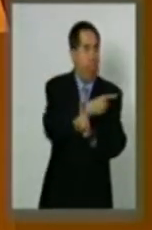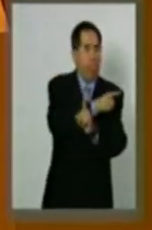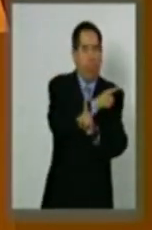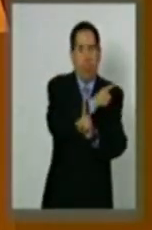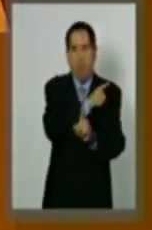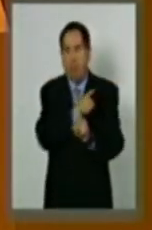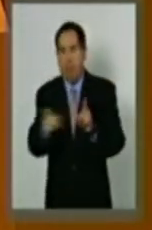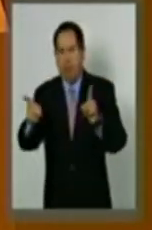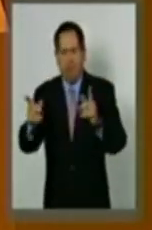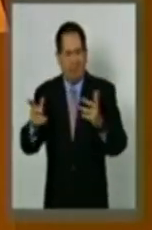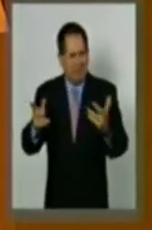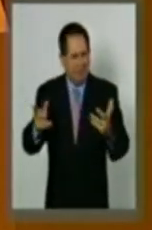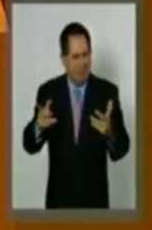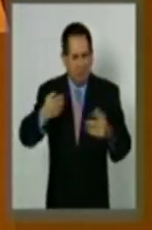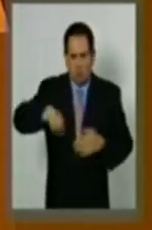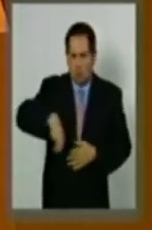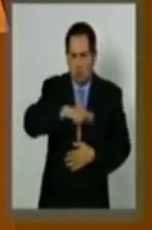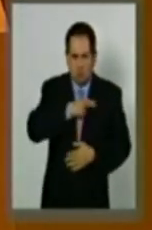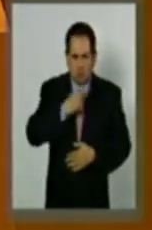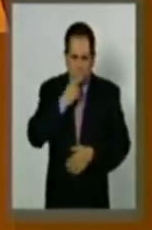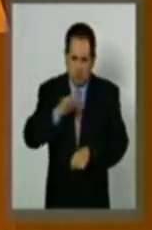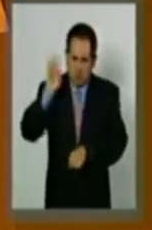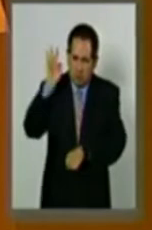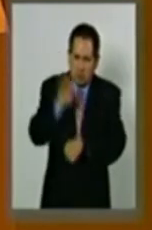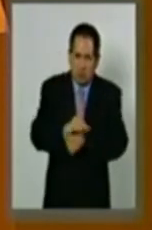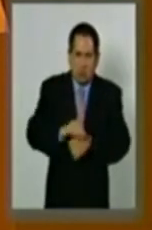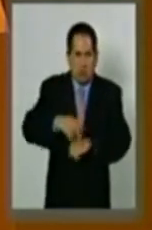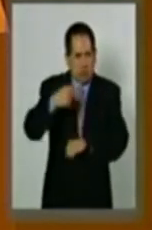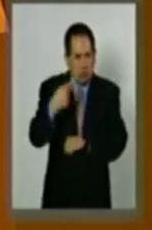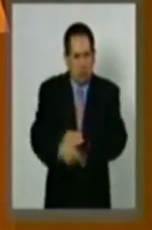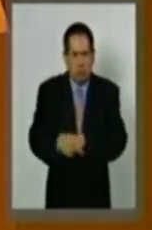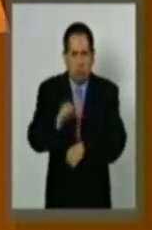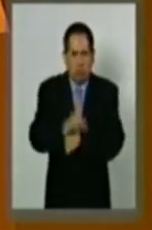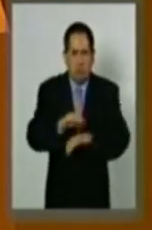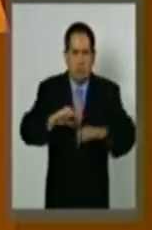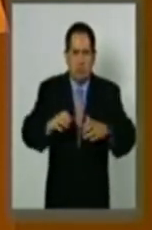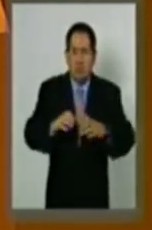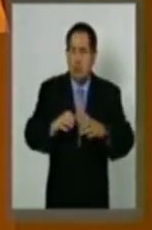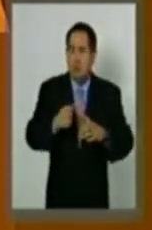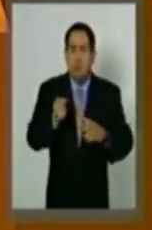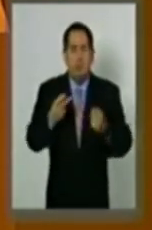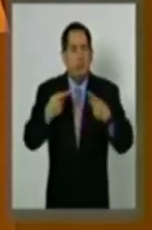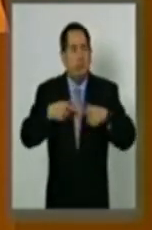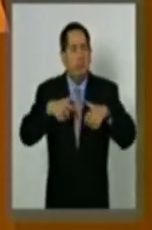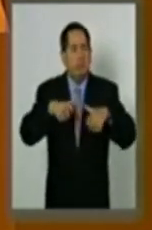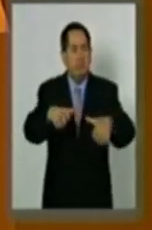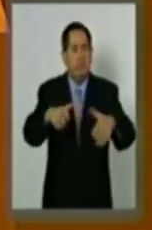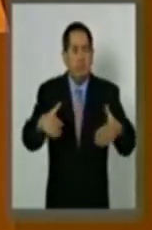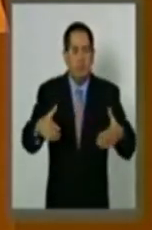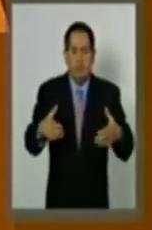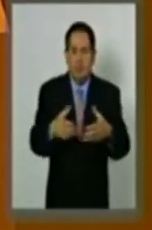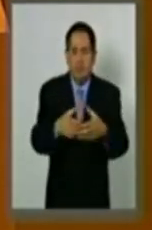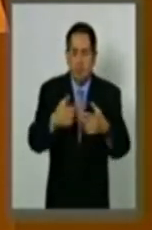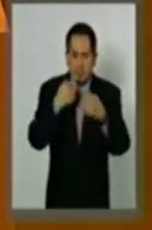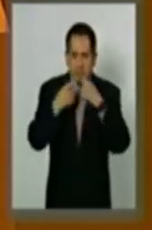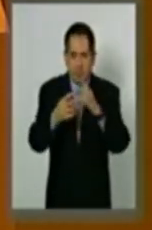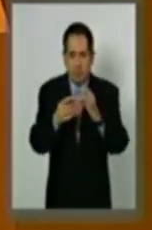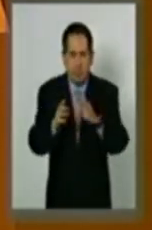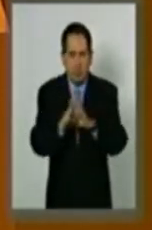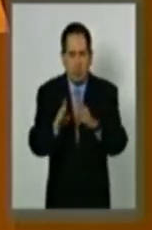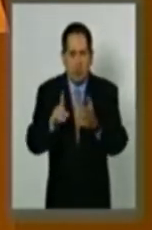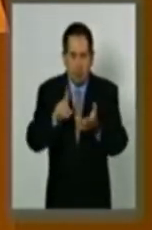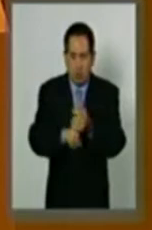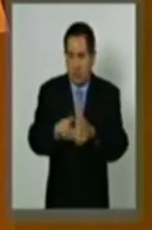apego a la protección de miles de ciudadanos o millones de ciudadanos que están viviendo en más